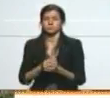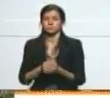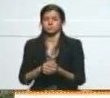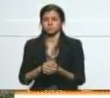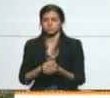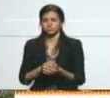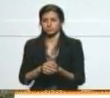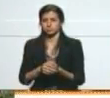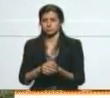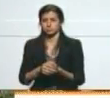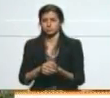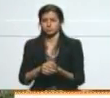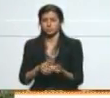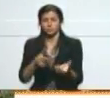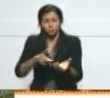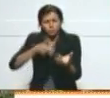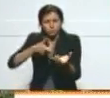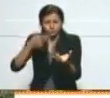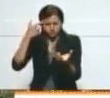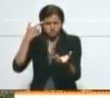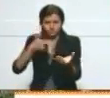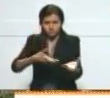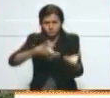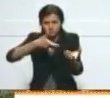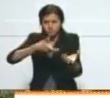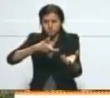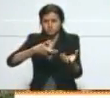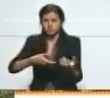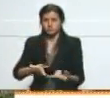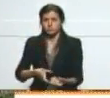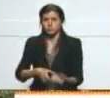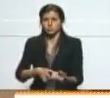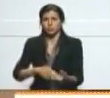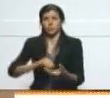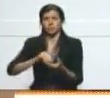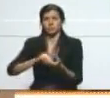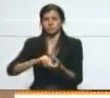Esto lo cargan con esto como el explosivo, ¿eh?